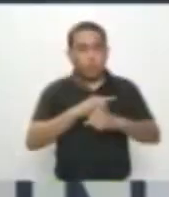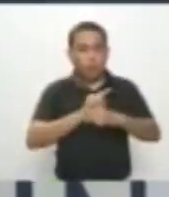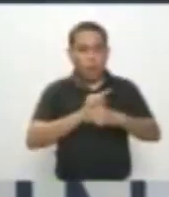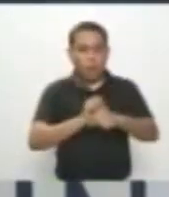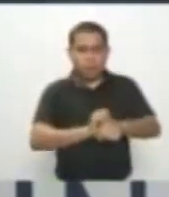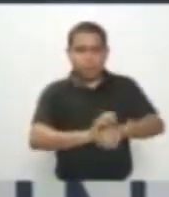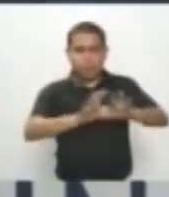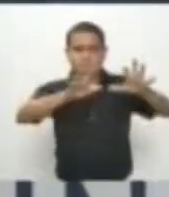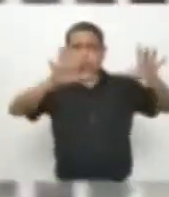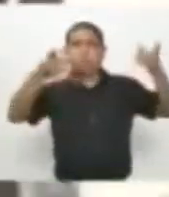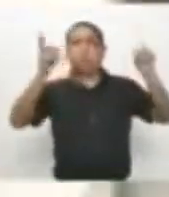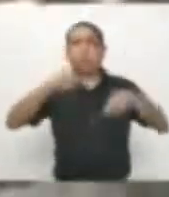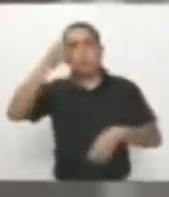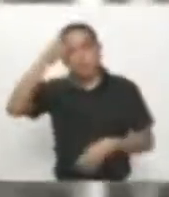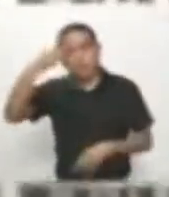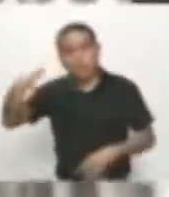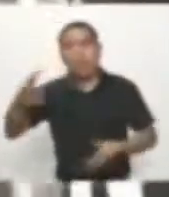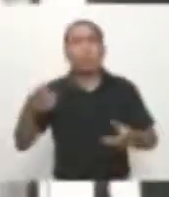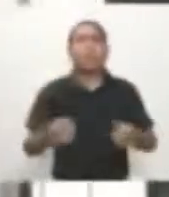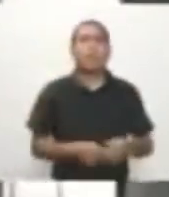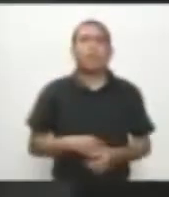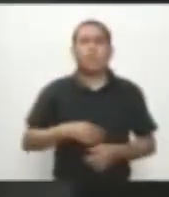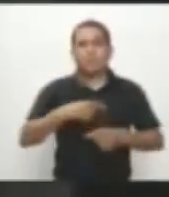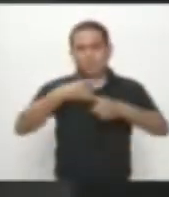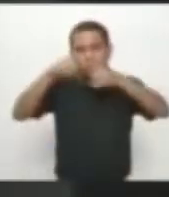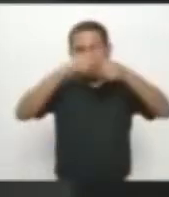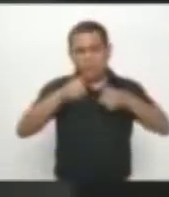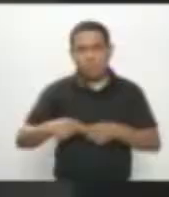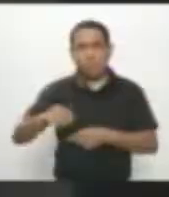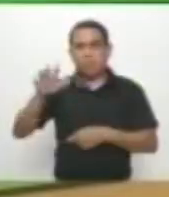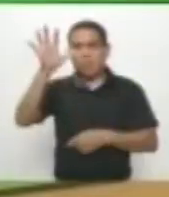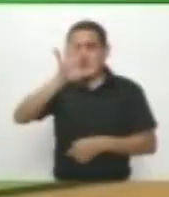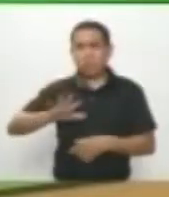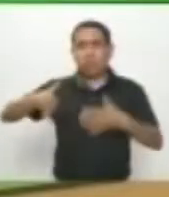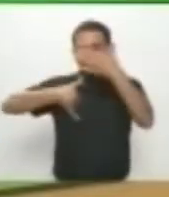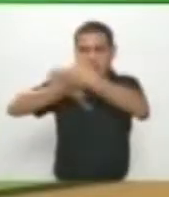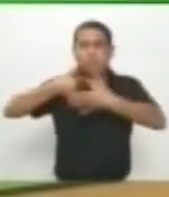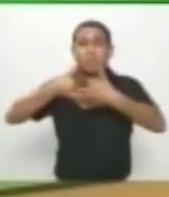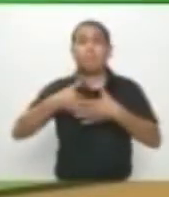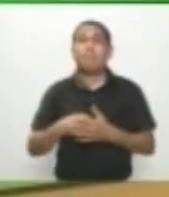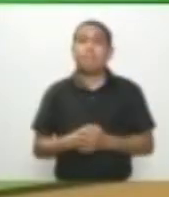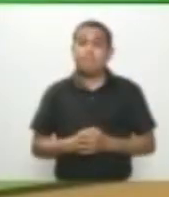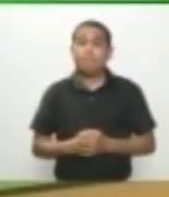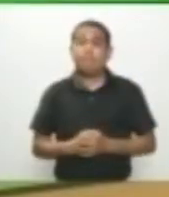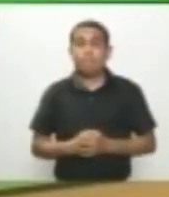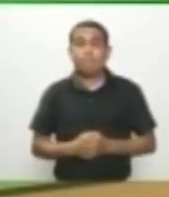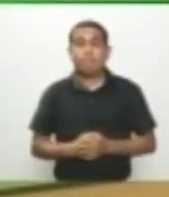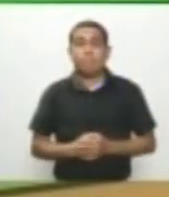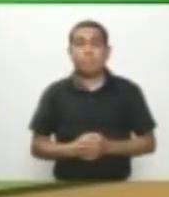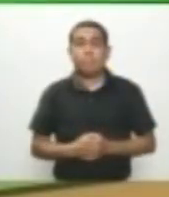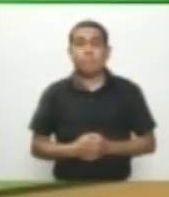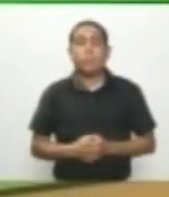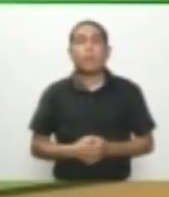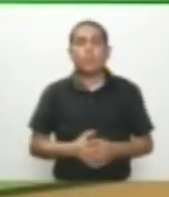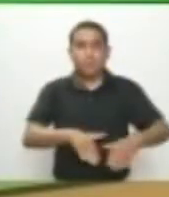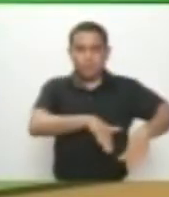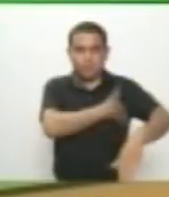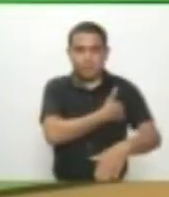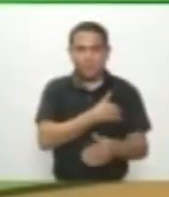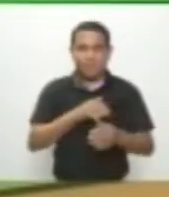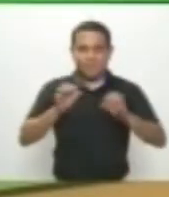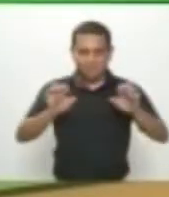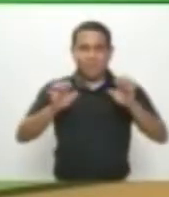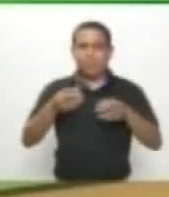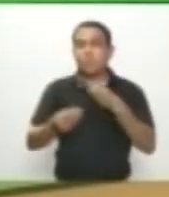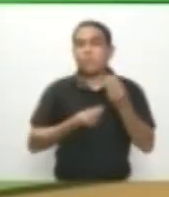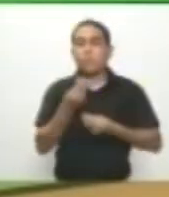Ternera en Cartagena y Las Mercedes en Montería. Vamos con más información. El ministro de Defensa, Luis Carlos